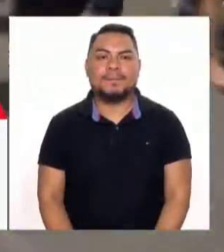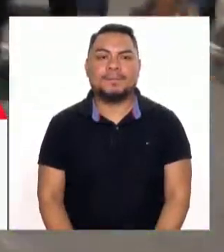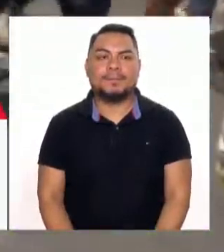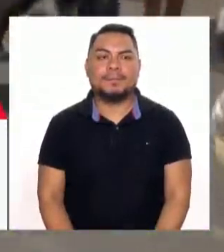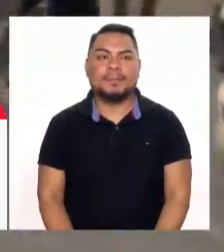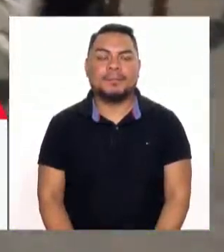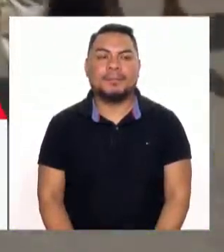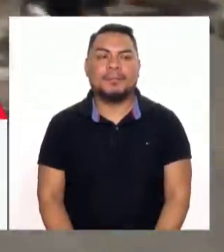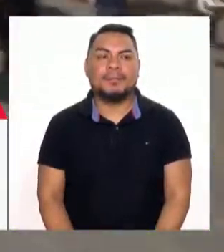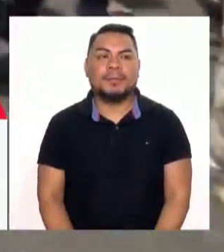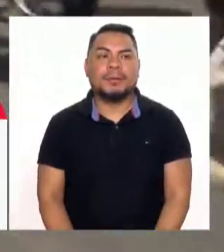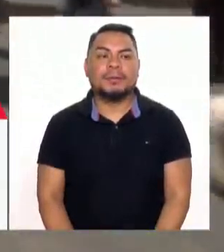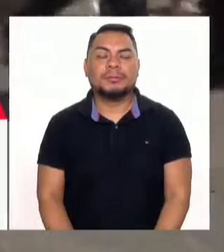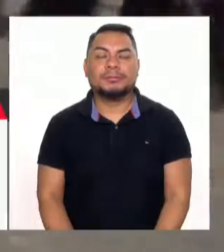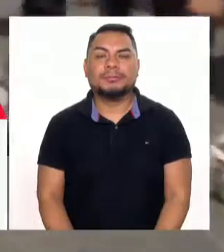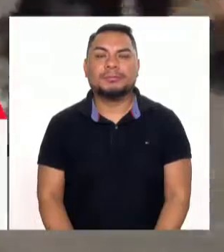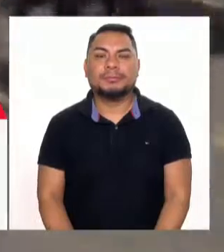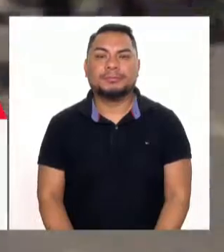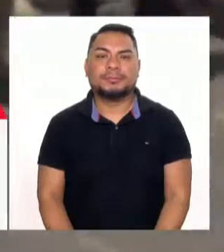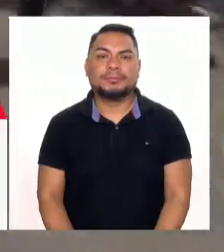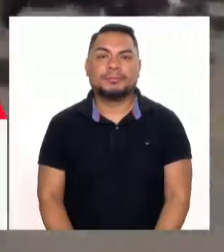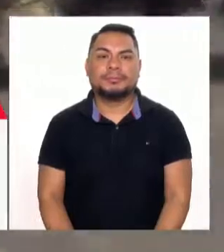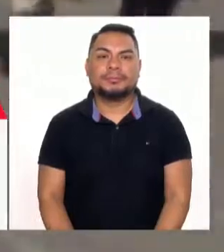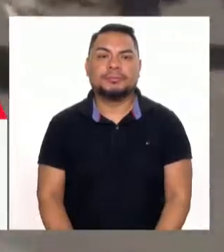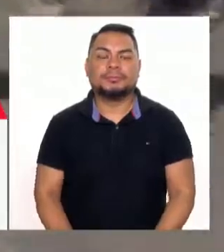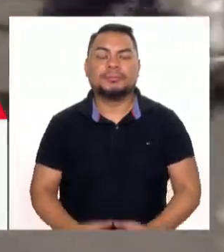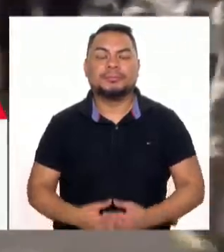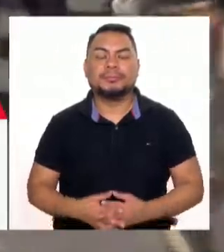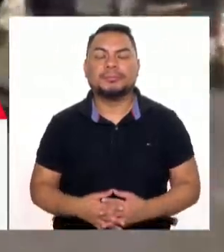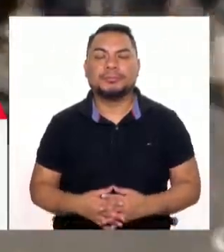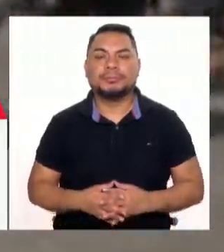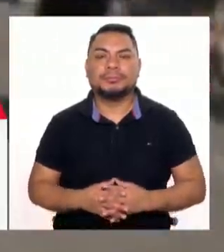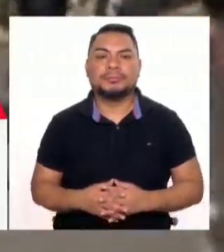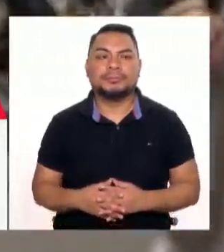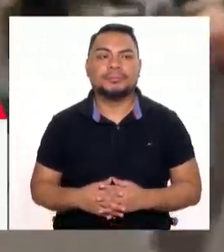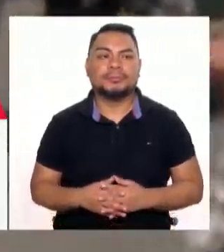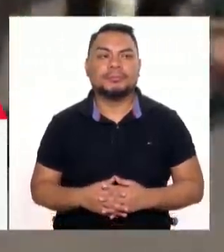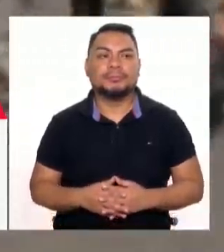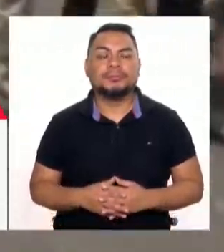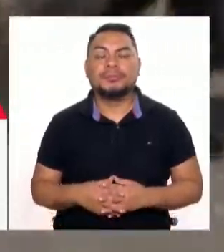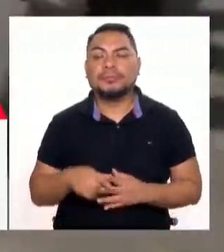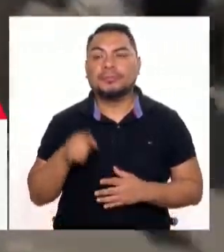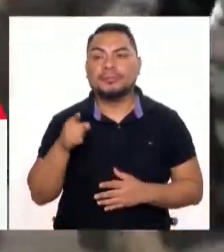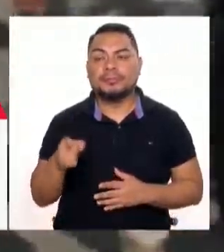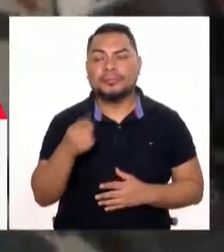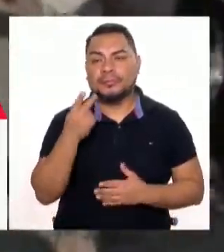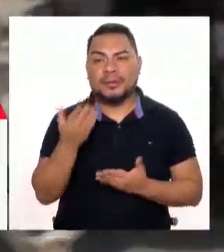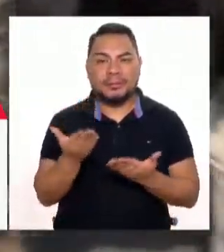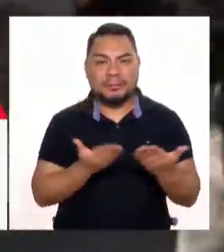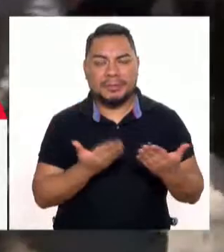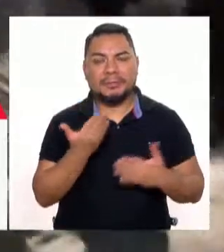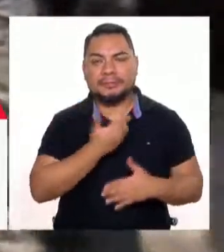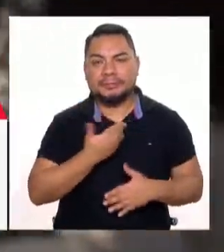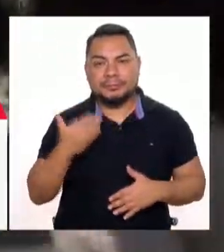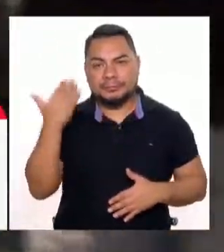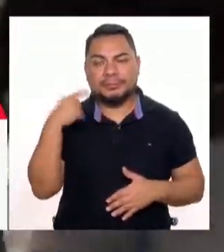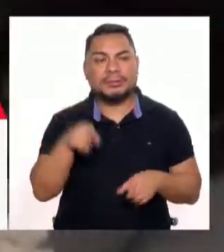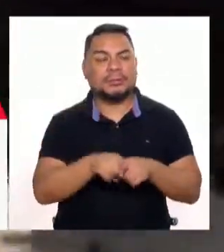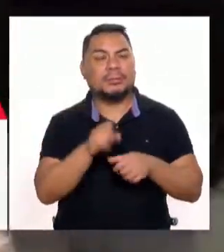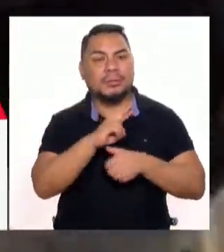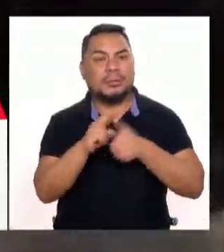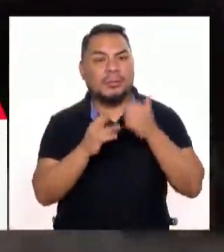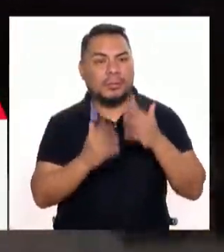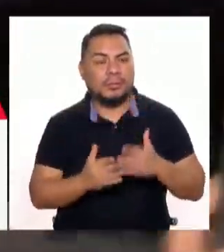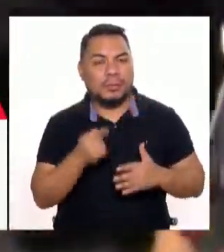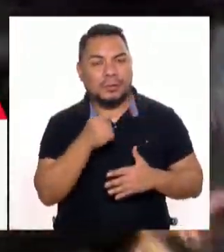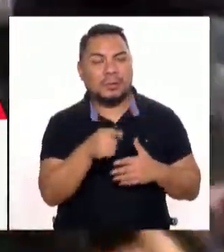dan la bienvenida no solamente a la presidenta de la República sino también al gobernador Regional de huánuco vemos a los superfectos